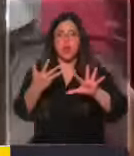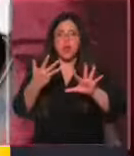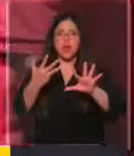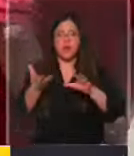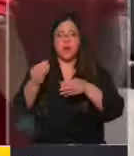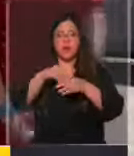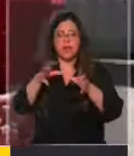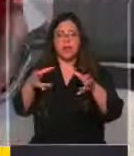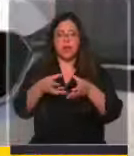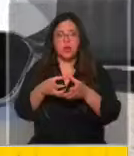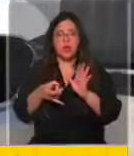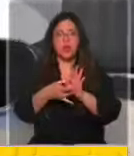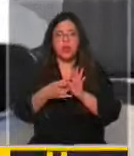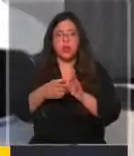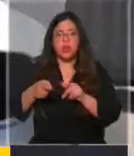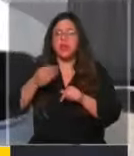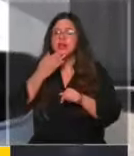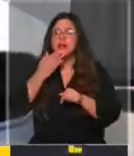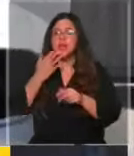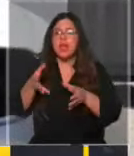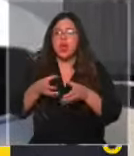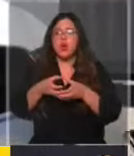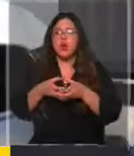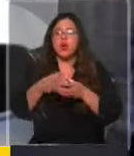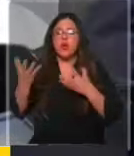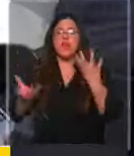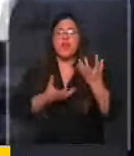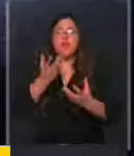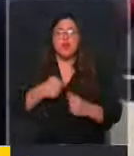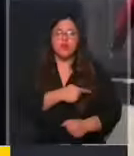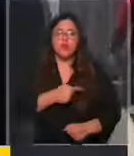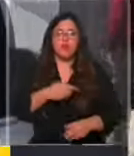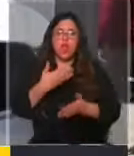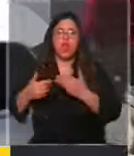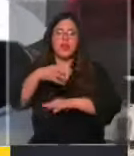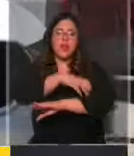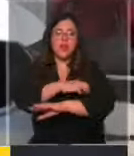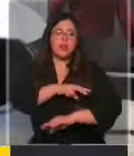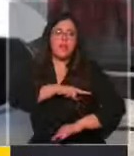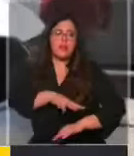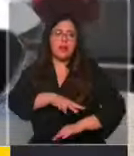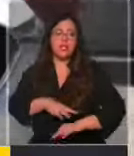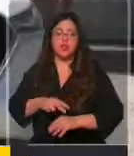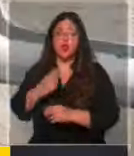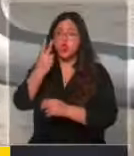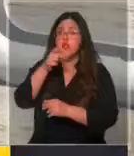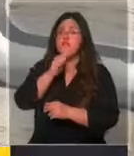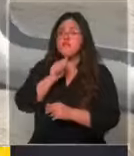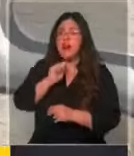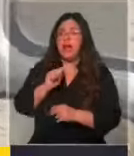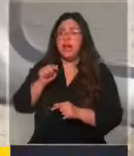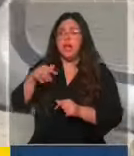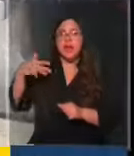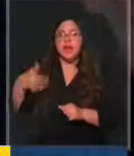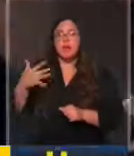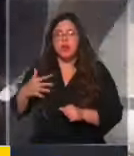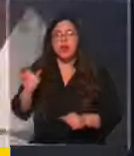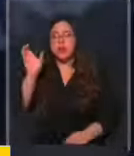banda criminal, a quienes también se le ha llamado el cartel del fuego en la región de Valparaíso. Estos 2 que faltan, sería inminente